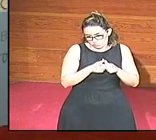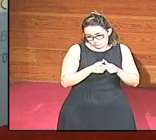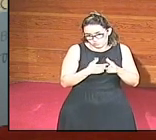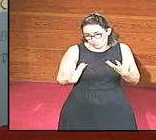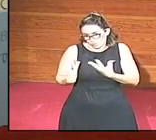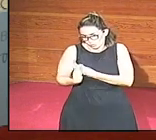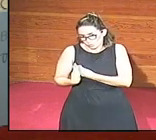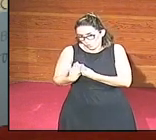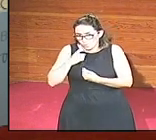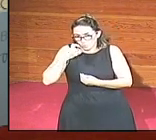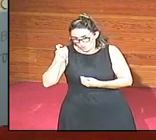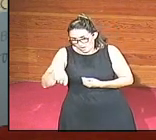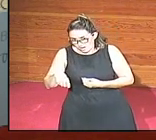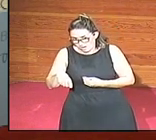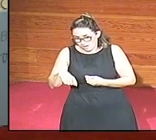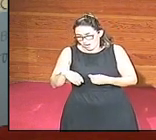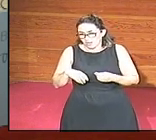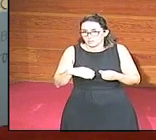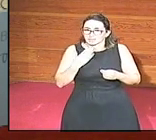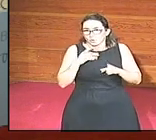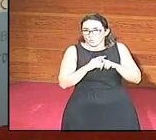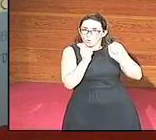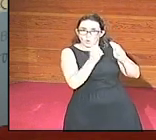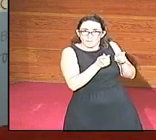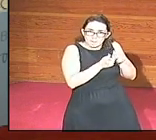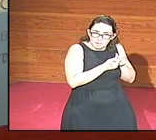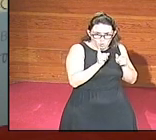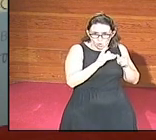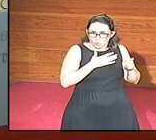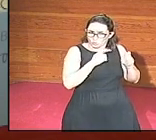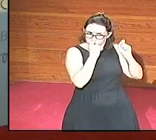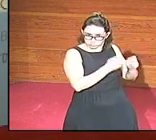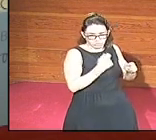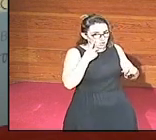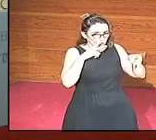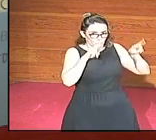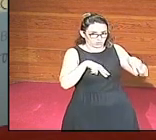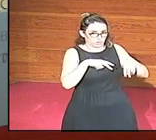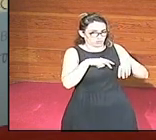en el mismo lado, no como minoría, sino como ciudadanos de Ucrania.